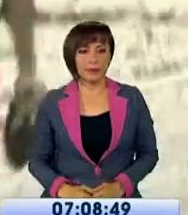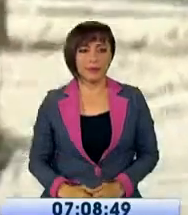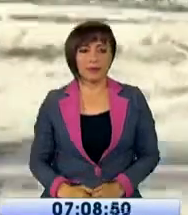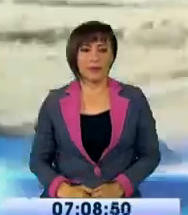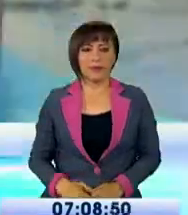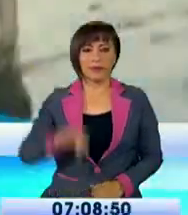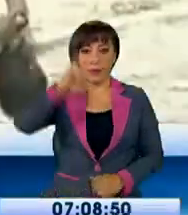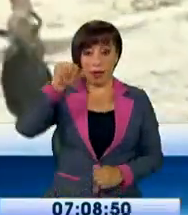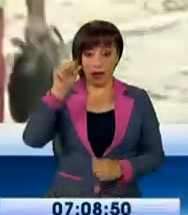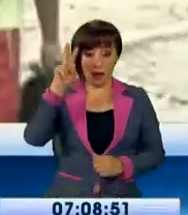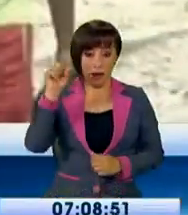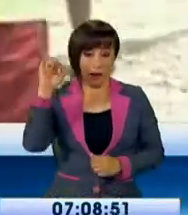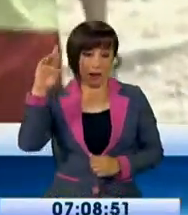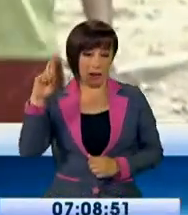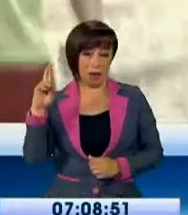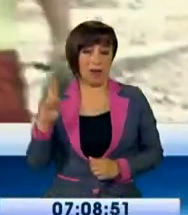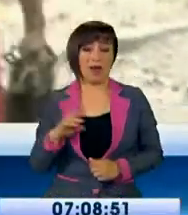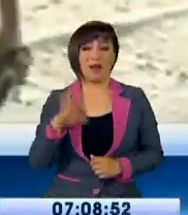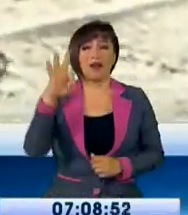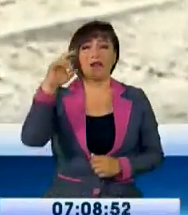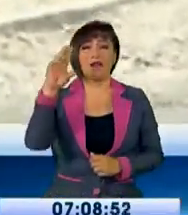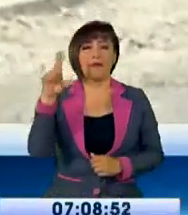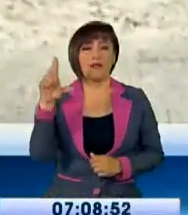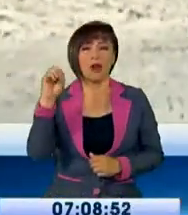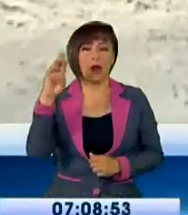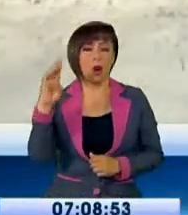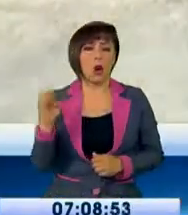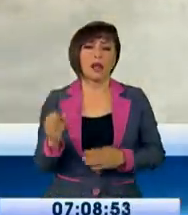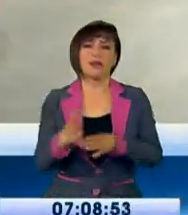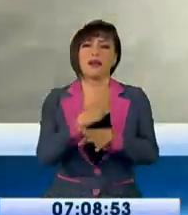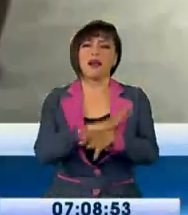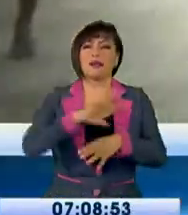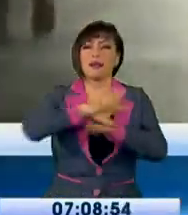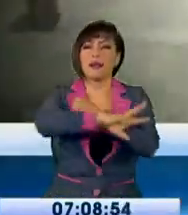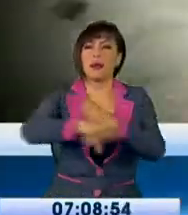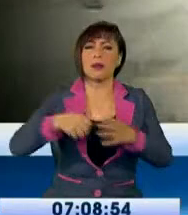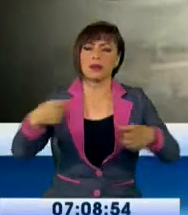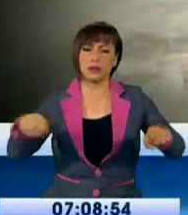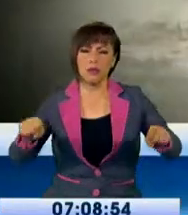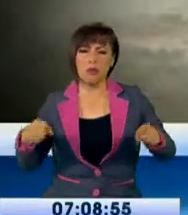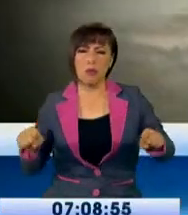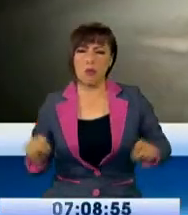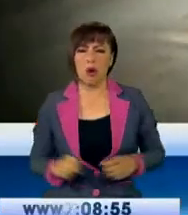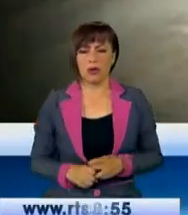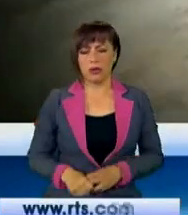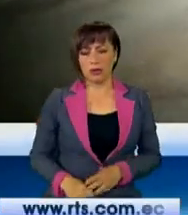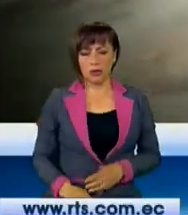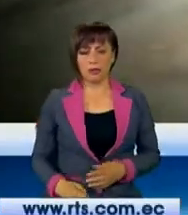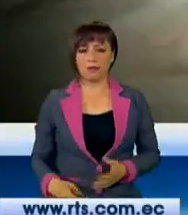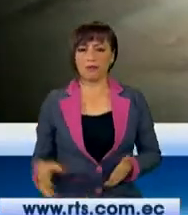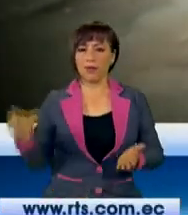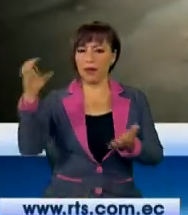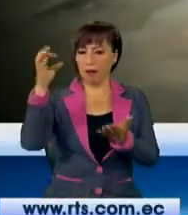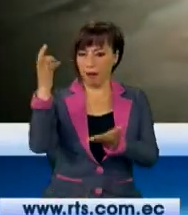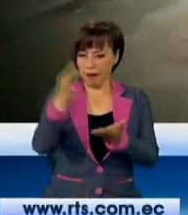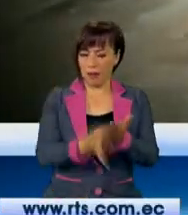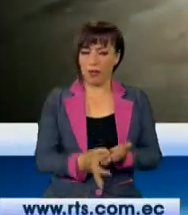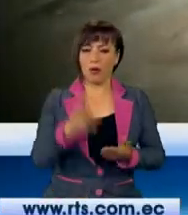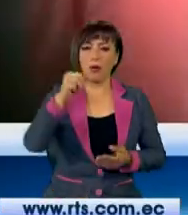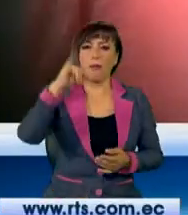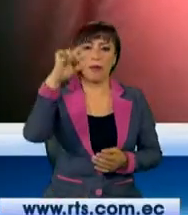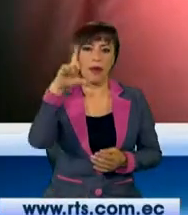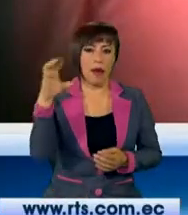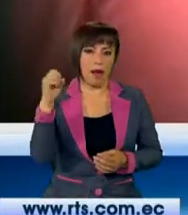Javier Flores sufrió hace un mes el robo de su motocicleta. Ocurrió en el sector de la Florida del Cantón Milagro y bajo una táctica que